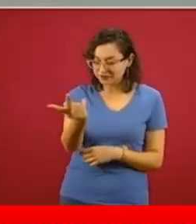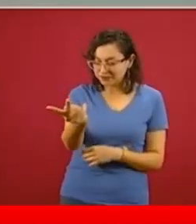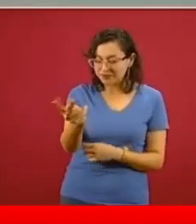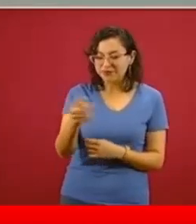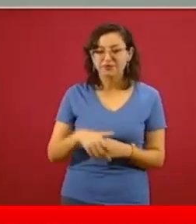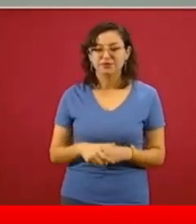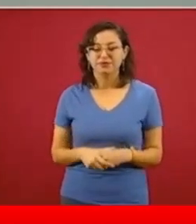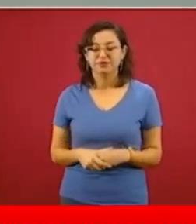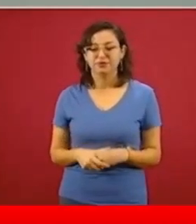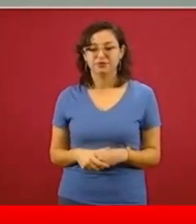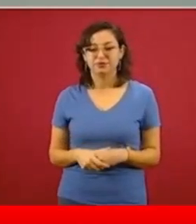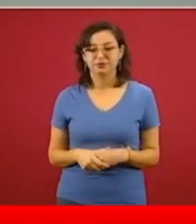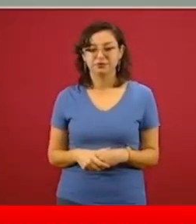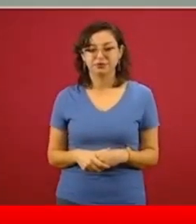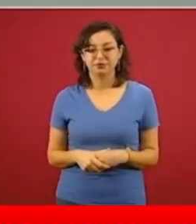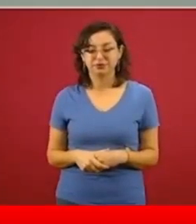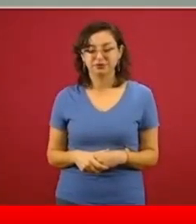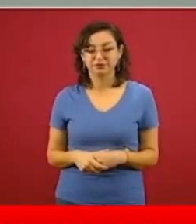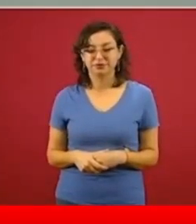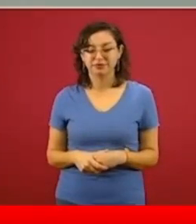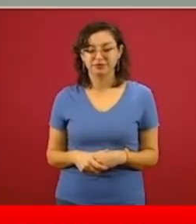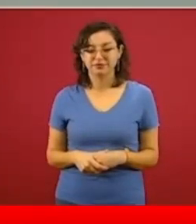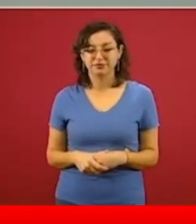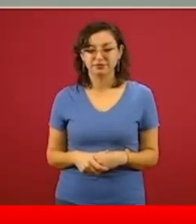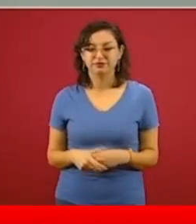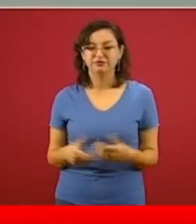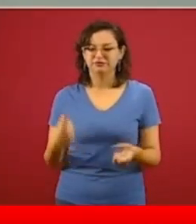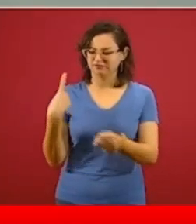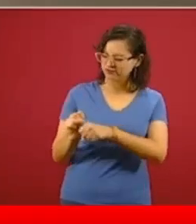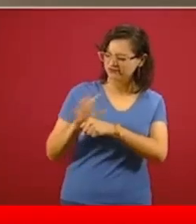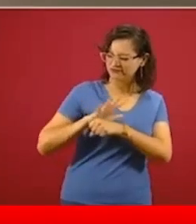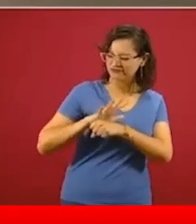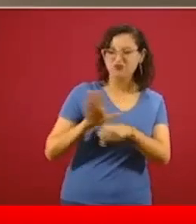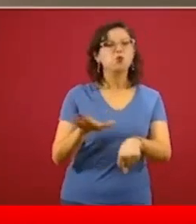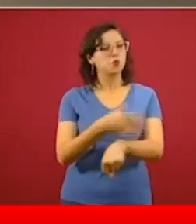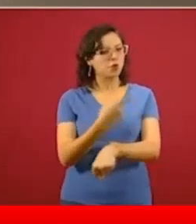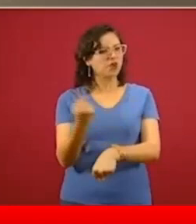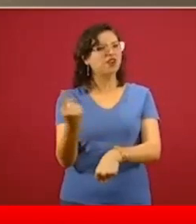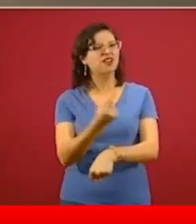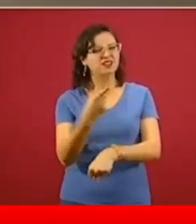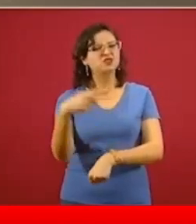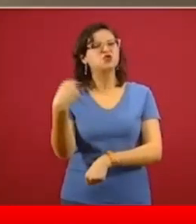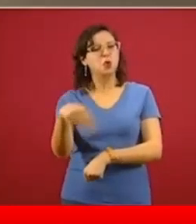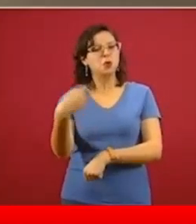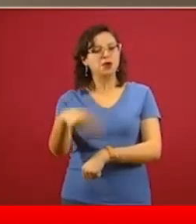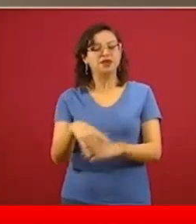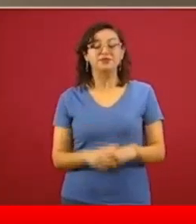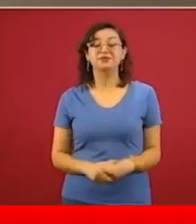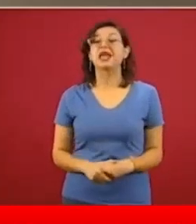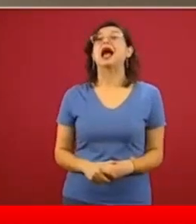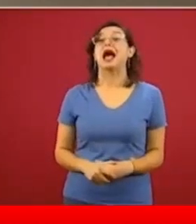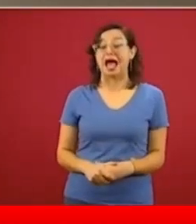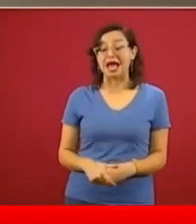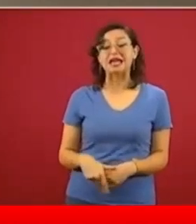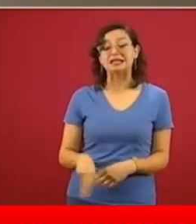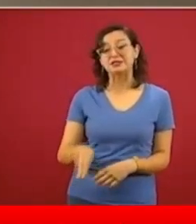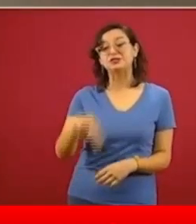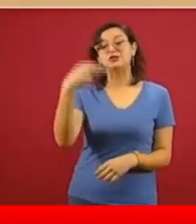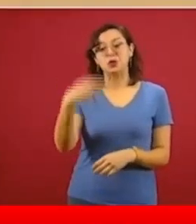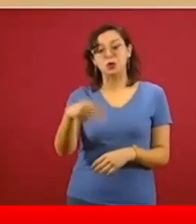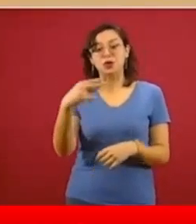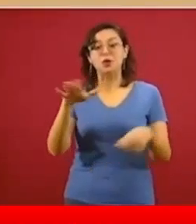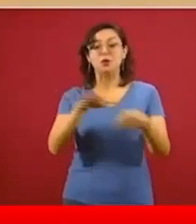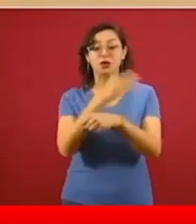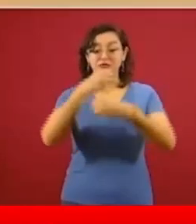se llama adiós el coronavirus se llama coronavirus porque cuando se ve al